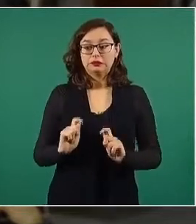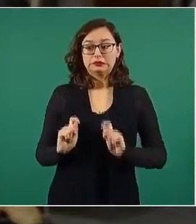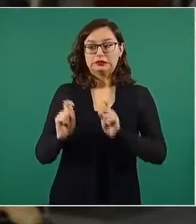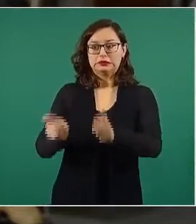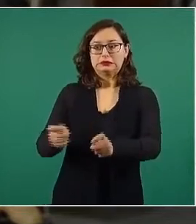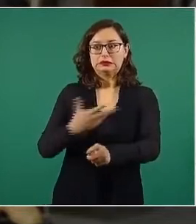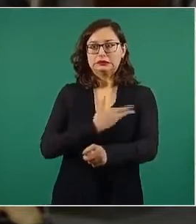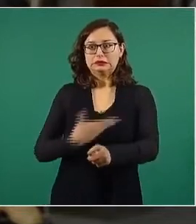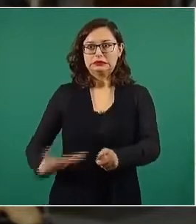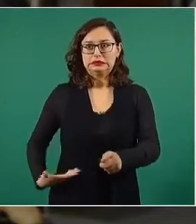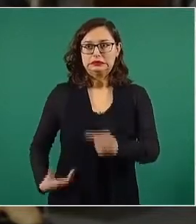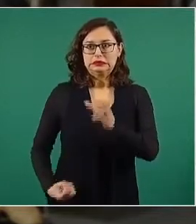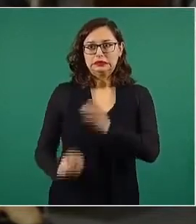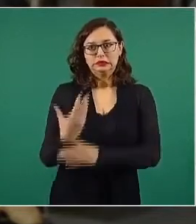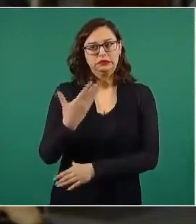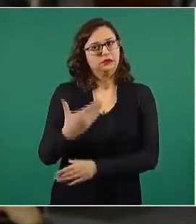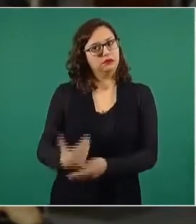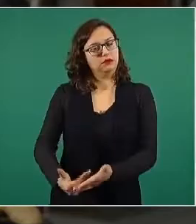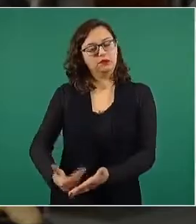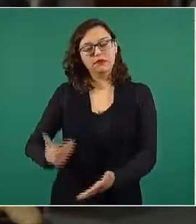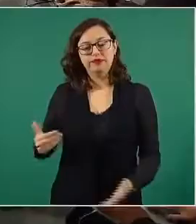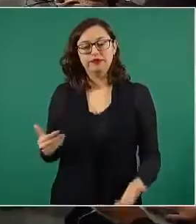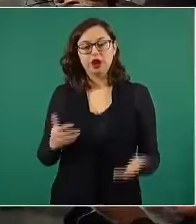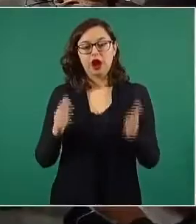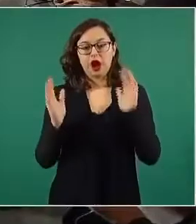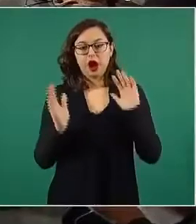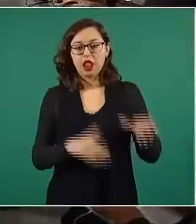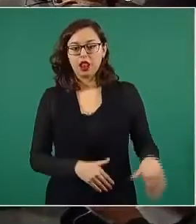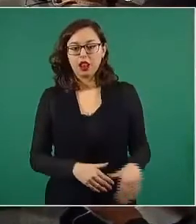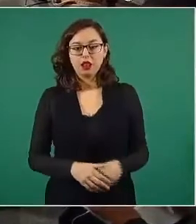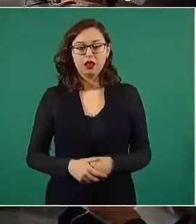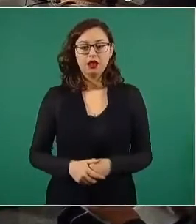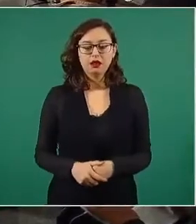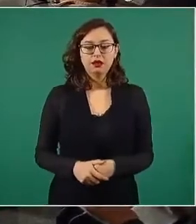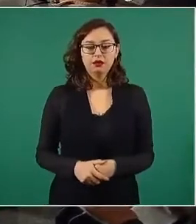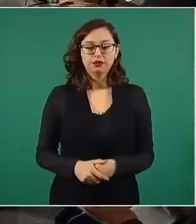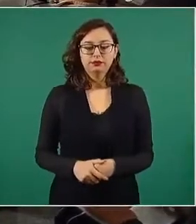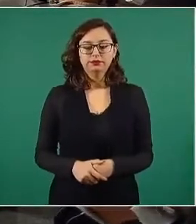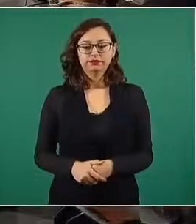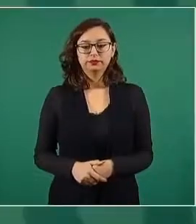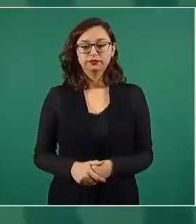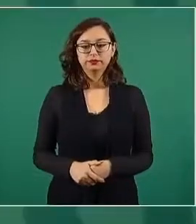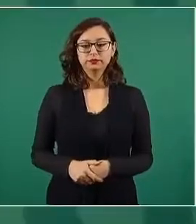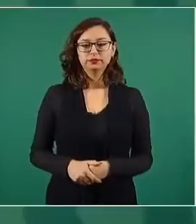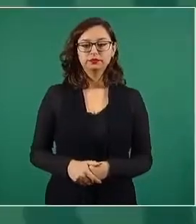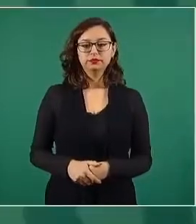el gobierno de México a usted. Bueno, pues yo no